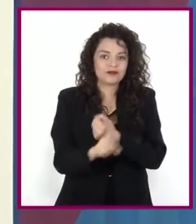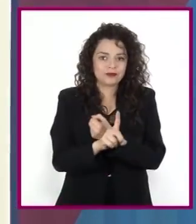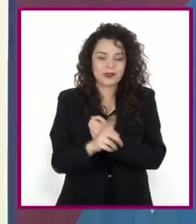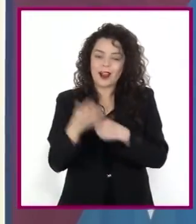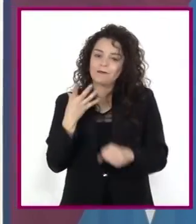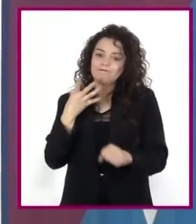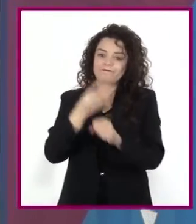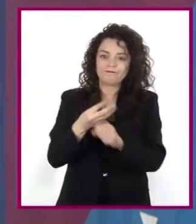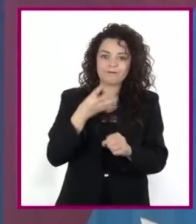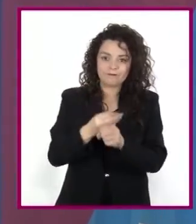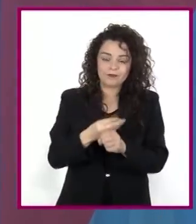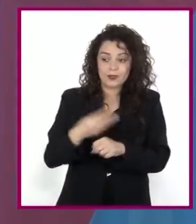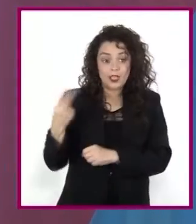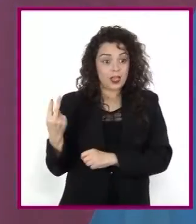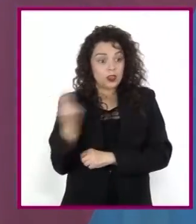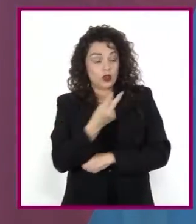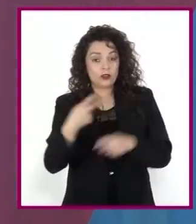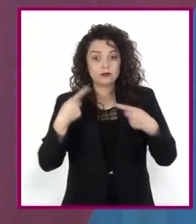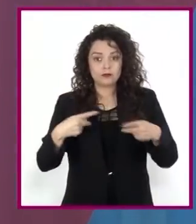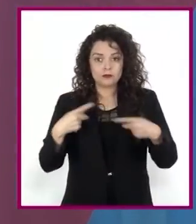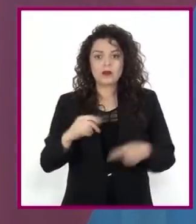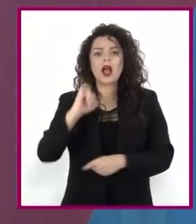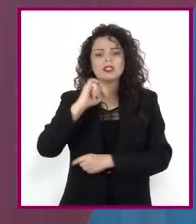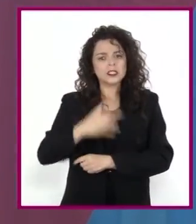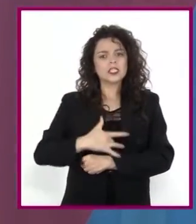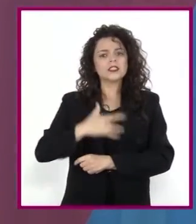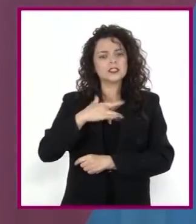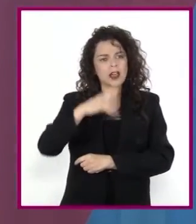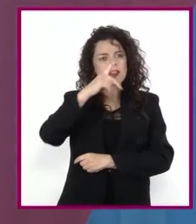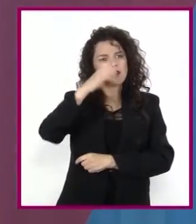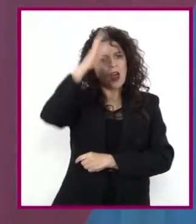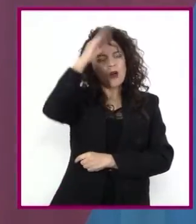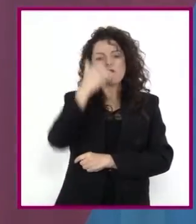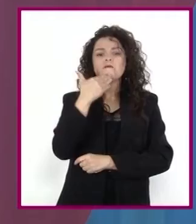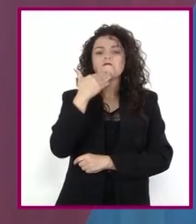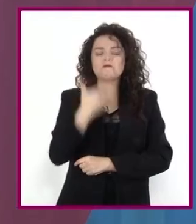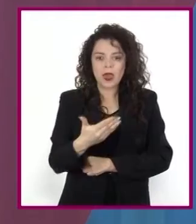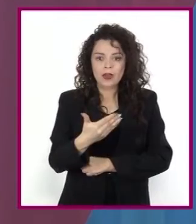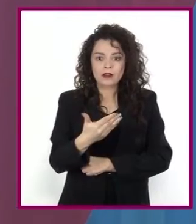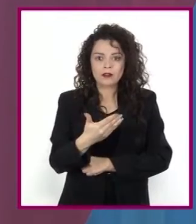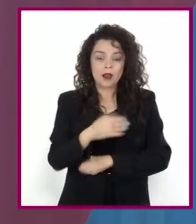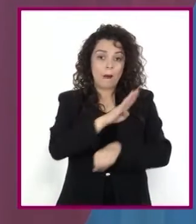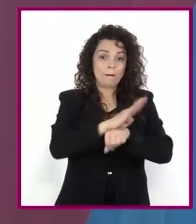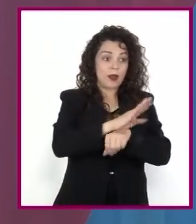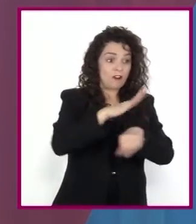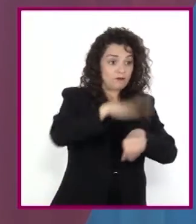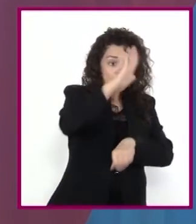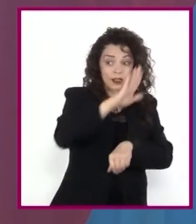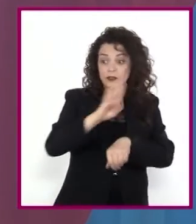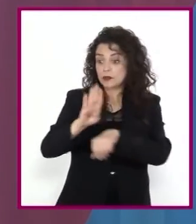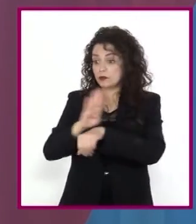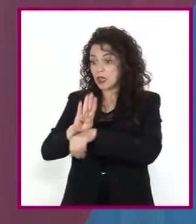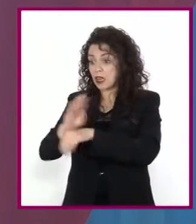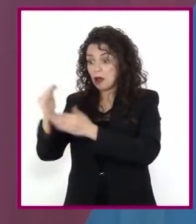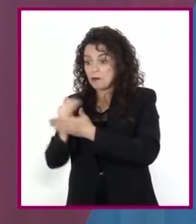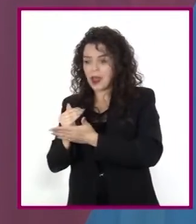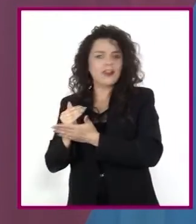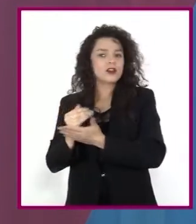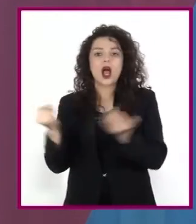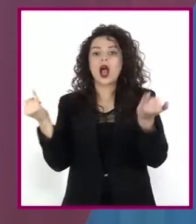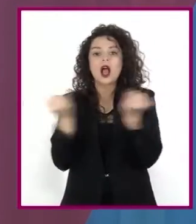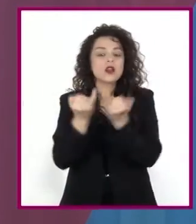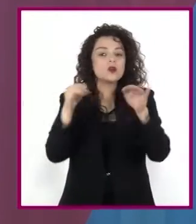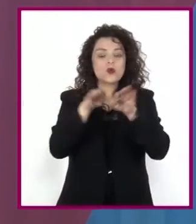cual ambas partes quedan conformes, sin que una de ellas obtenga ventaja alguna, sino que obtienen el